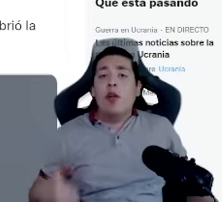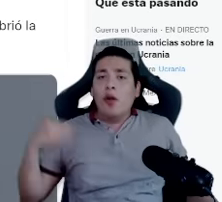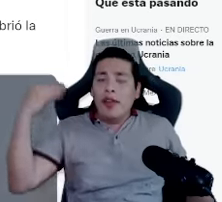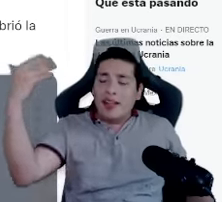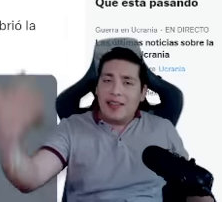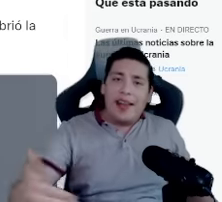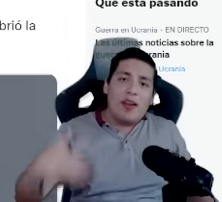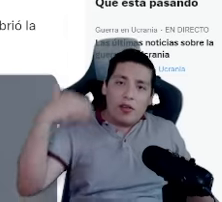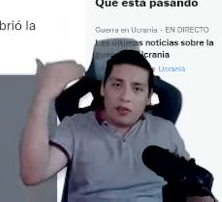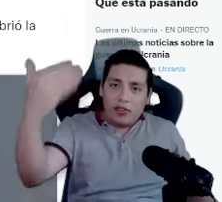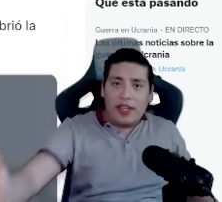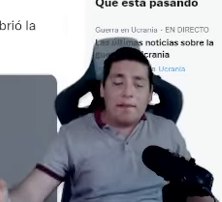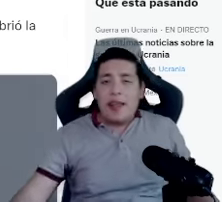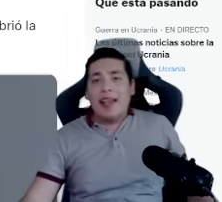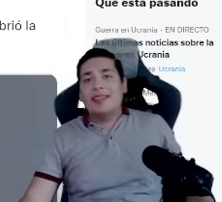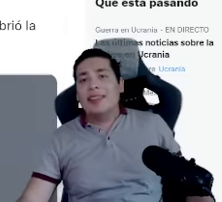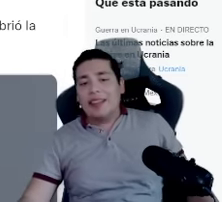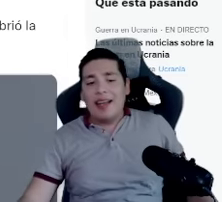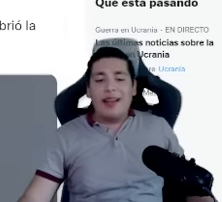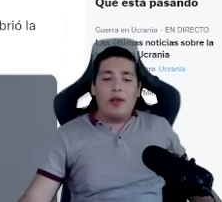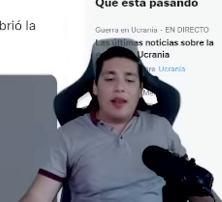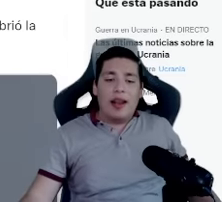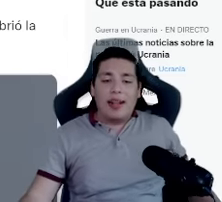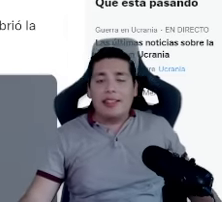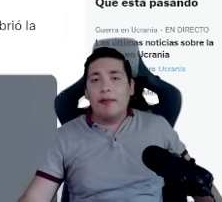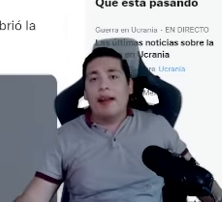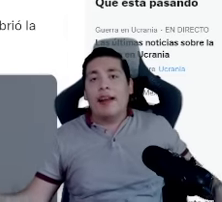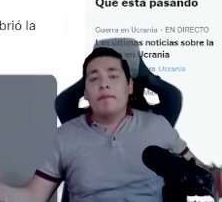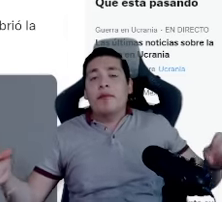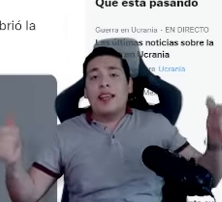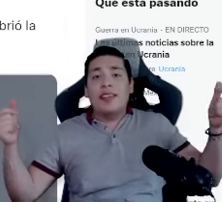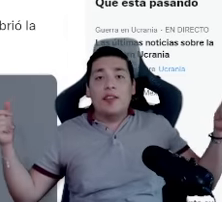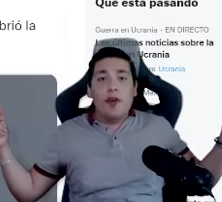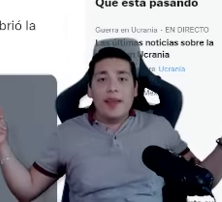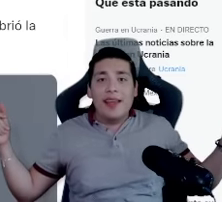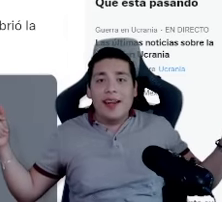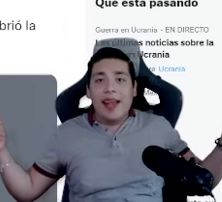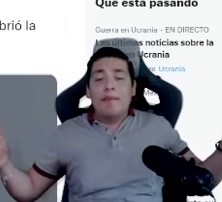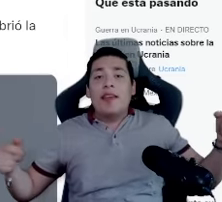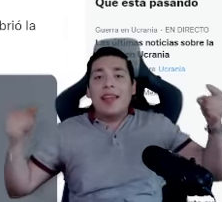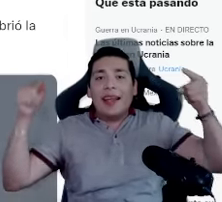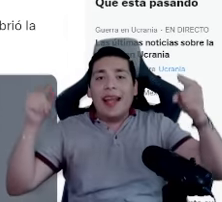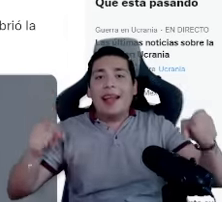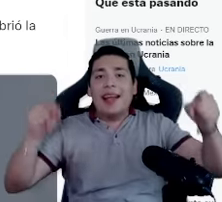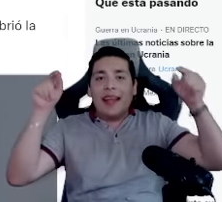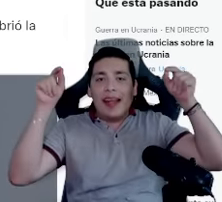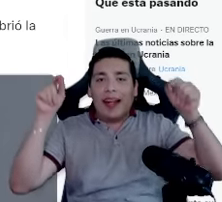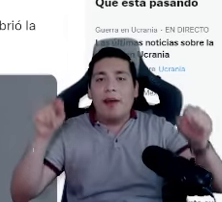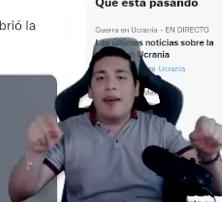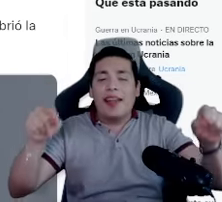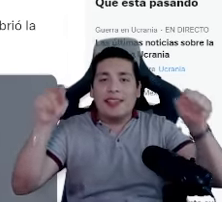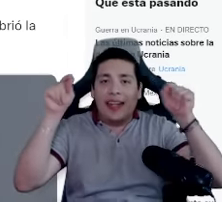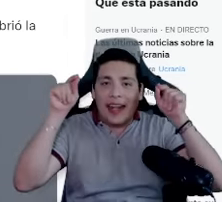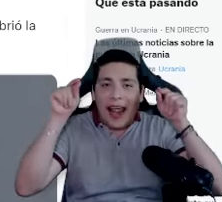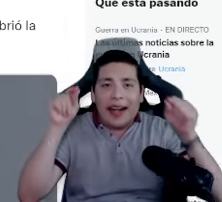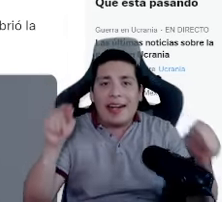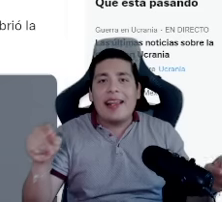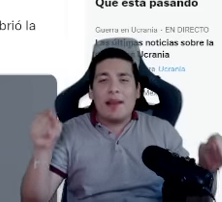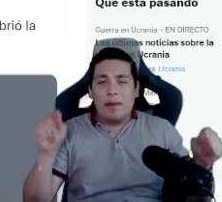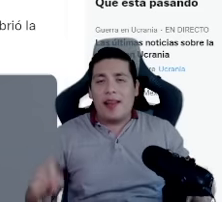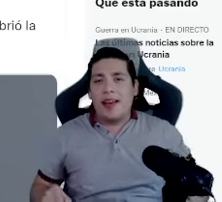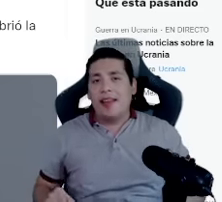luego de que se diera a conocer este escándalo de la Casa Blanca decidió venderla Y qué creen que acaba de hacer